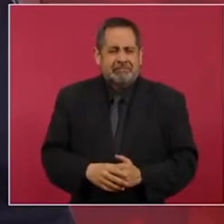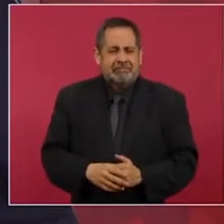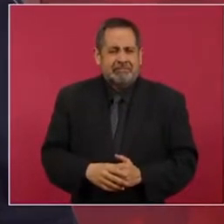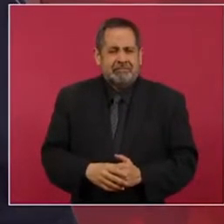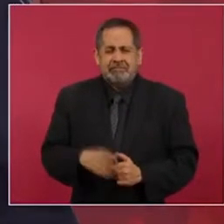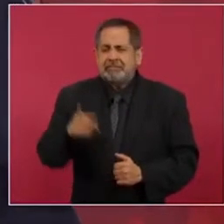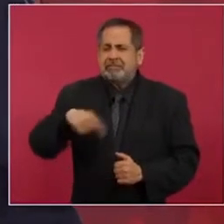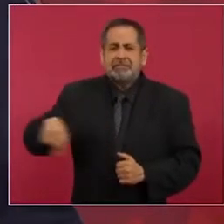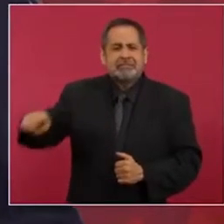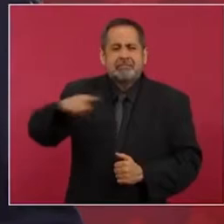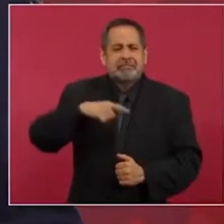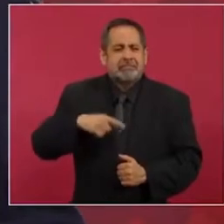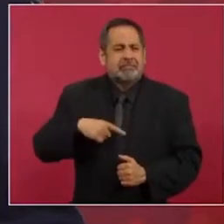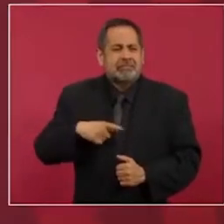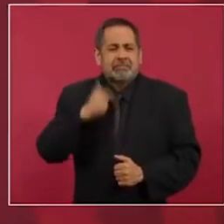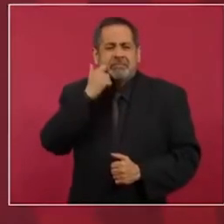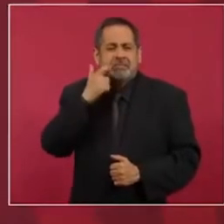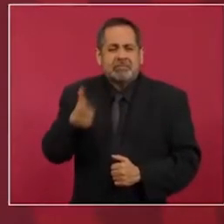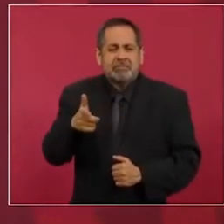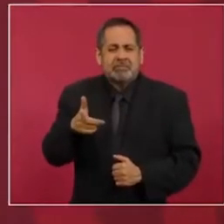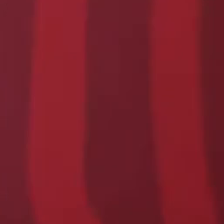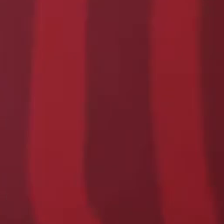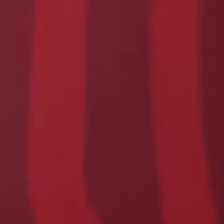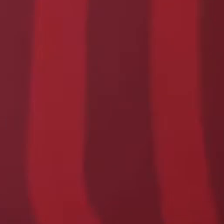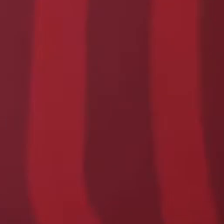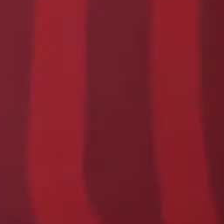El pueblo ya no quiere nada de eso.